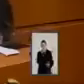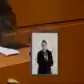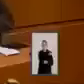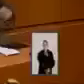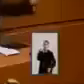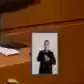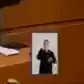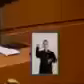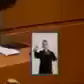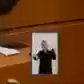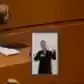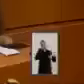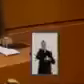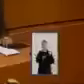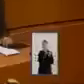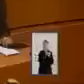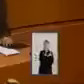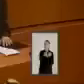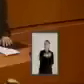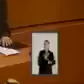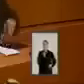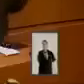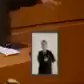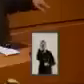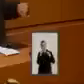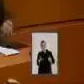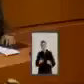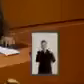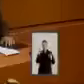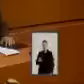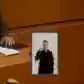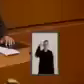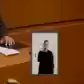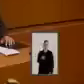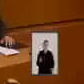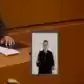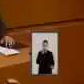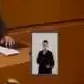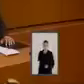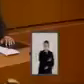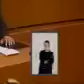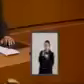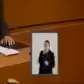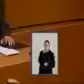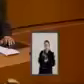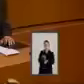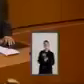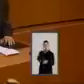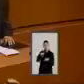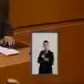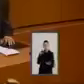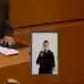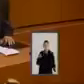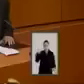que la reforma educativa soluciona el problema de la calidad de la educación? ¡Dense una vuelta! ¿Dónde están las escuelas? Se nos están cayendo las